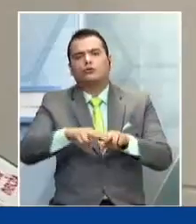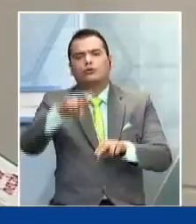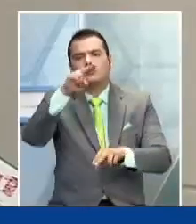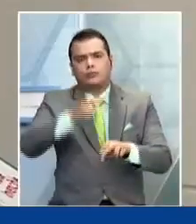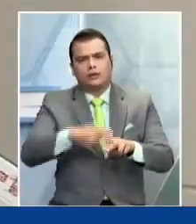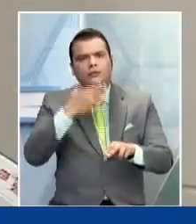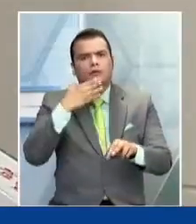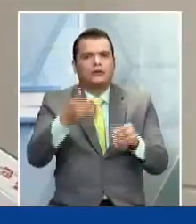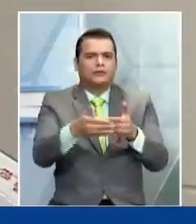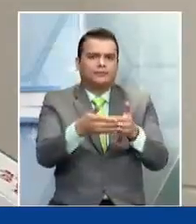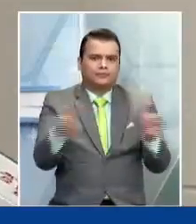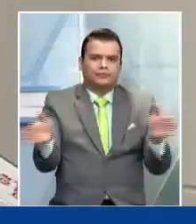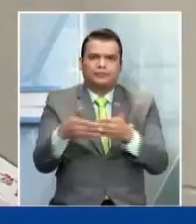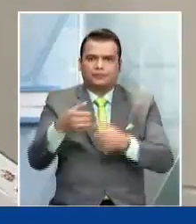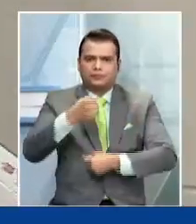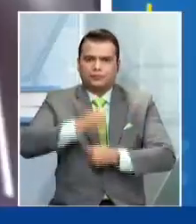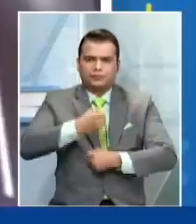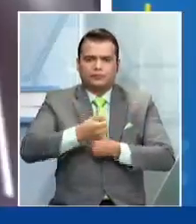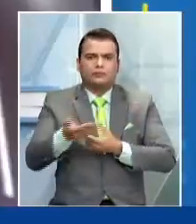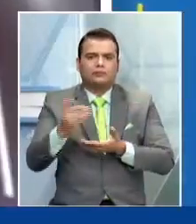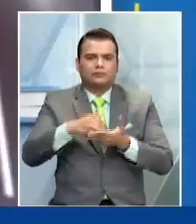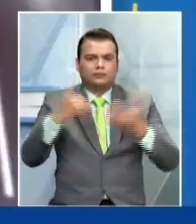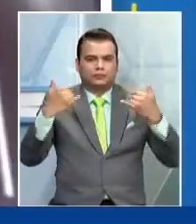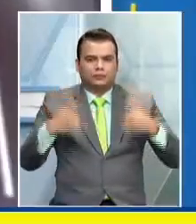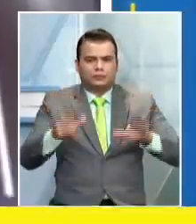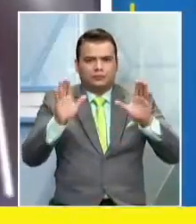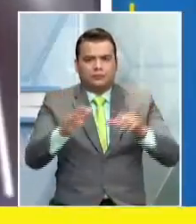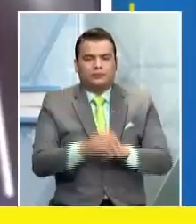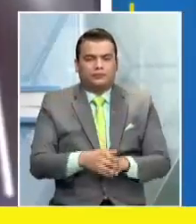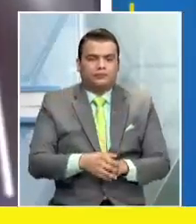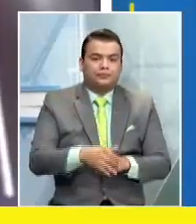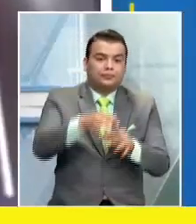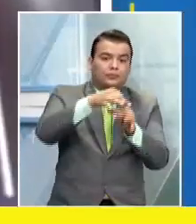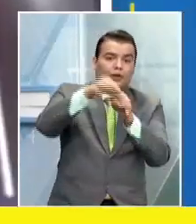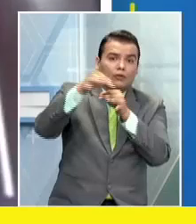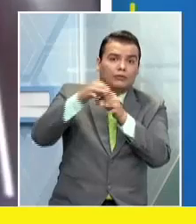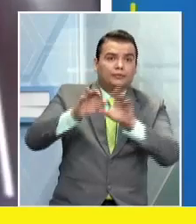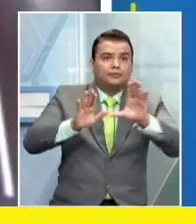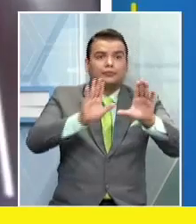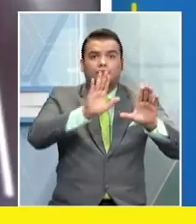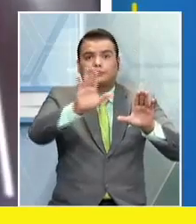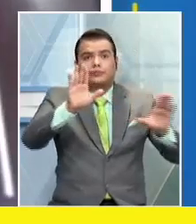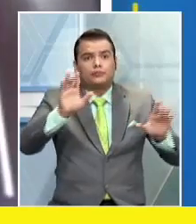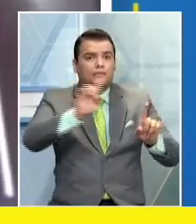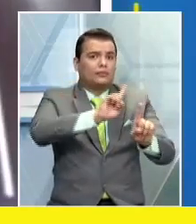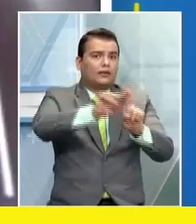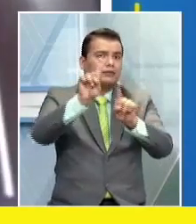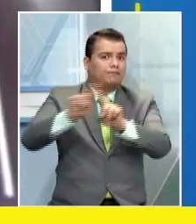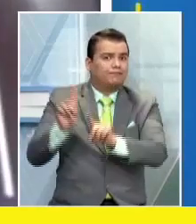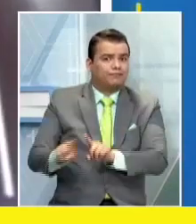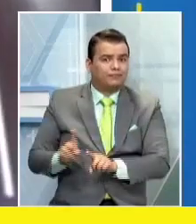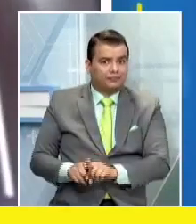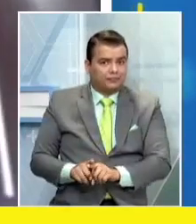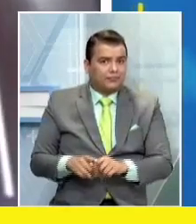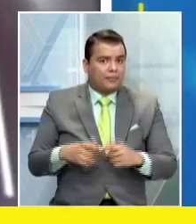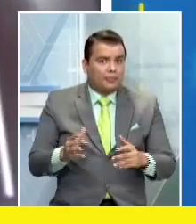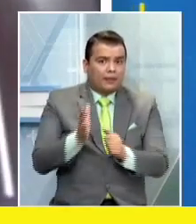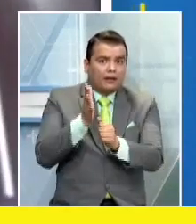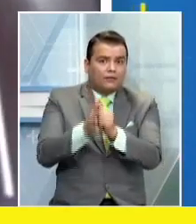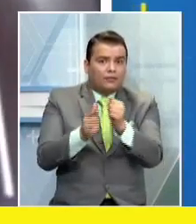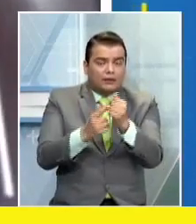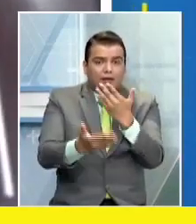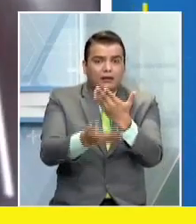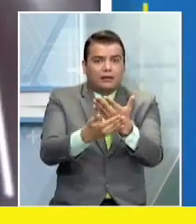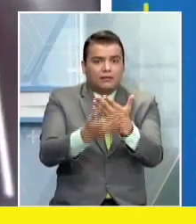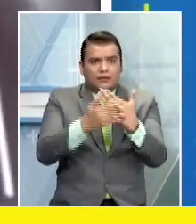volver a reactivarnos económicamente. Cada municipio tiene una dinámica totalmente distinta y el reporte que nos hacen hoy nos da la